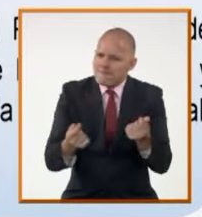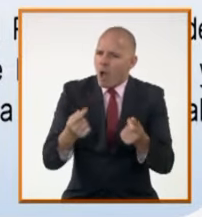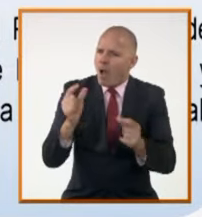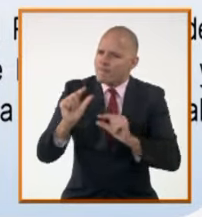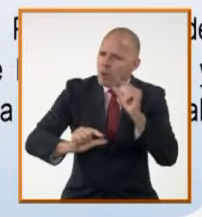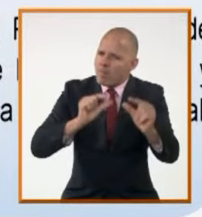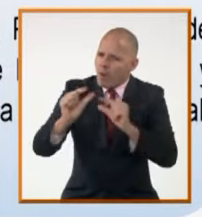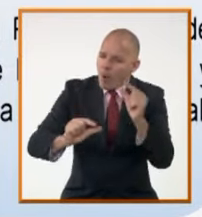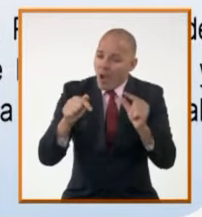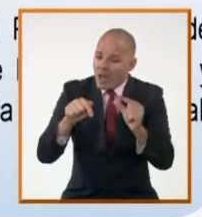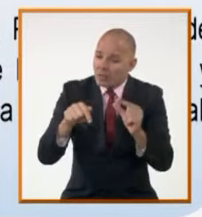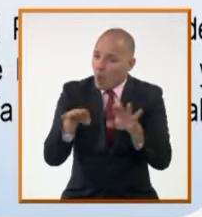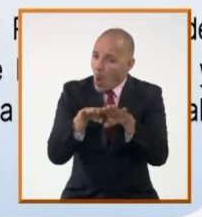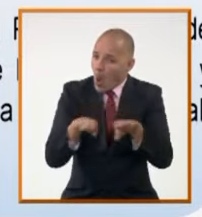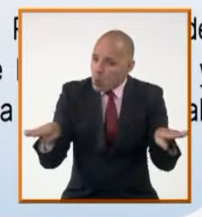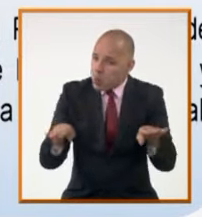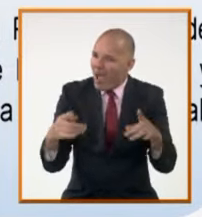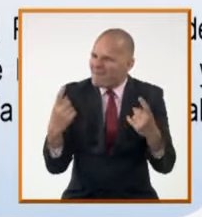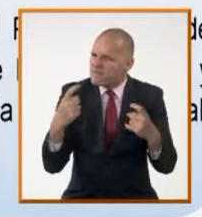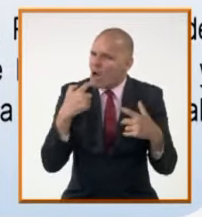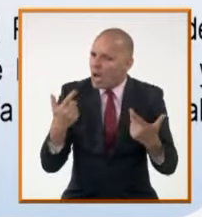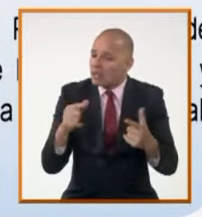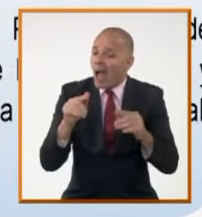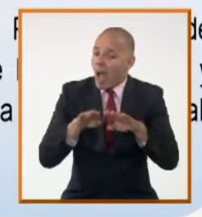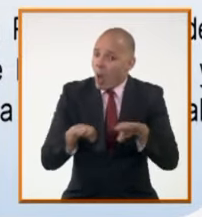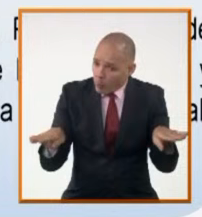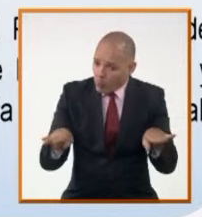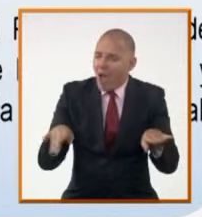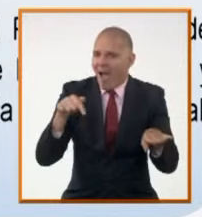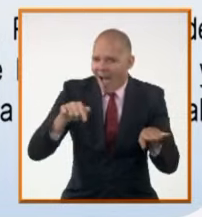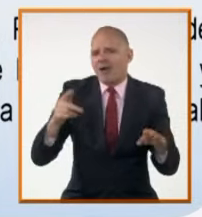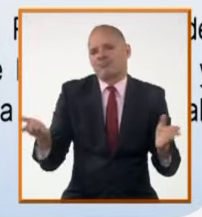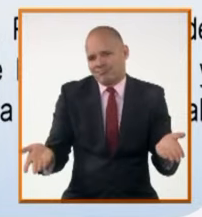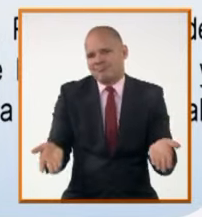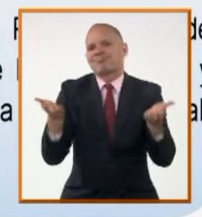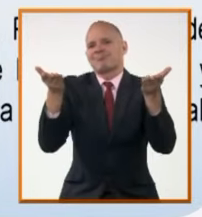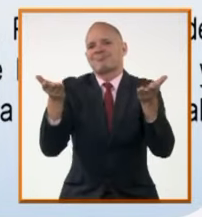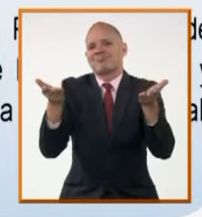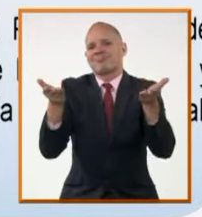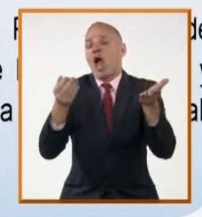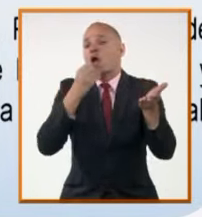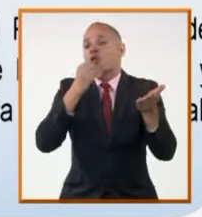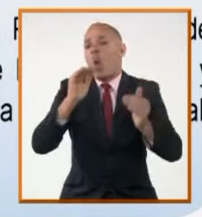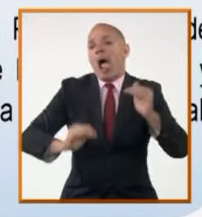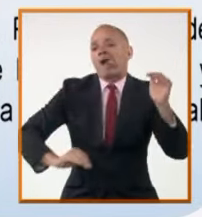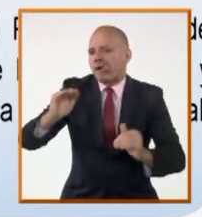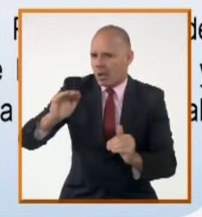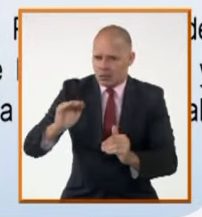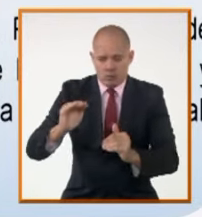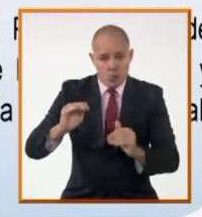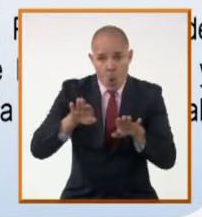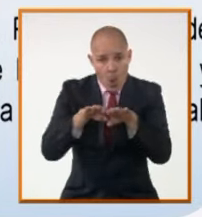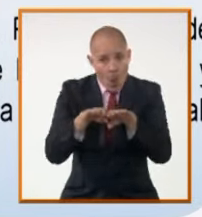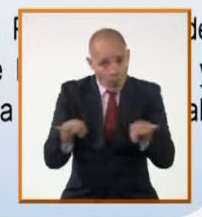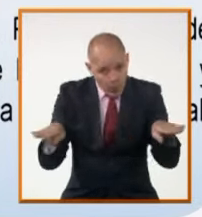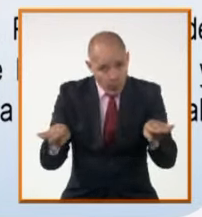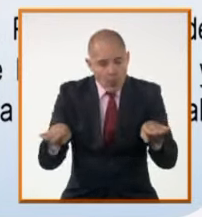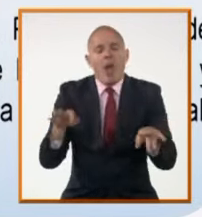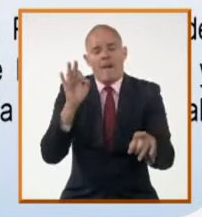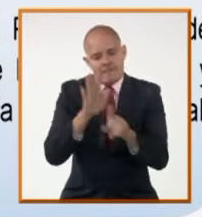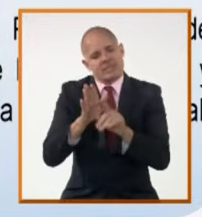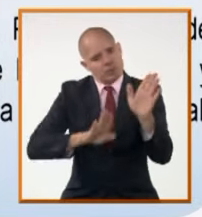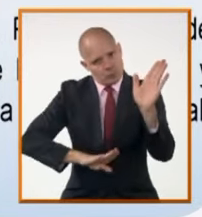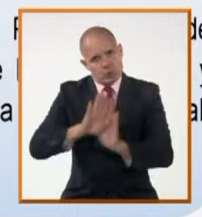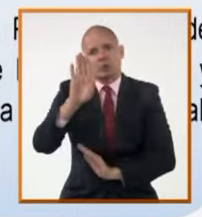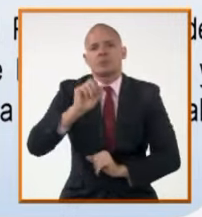condición necesaria para el crecimiento. Supone un cambio esencial en materia de gestión macroeconómica y coordinación